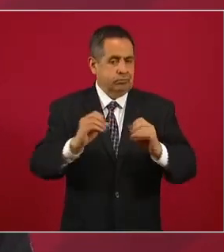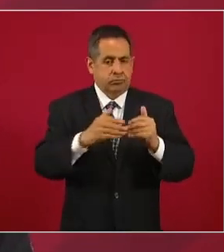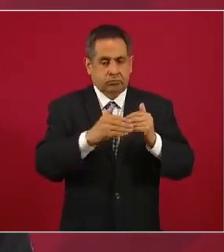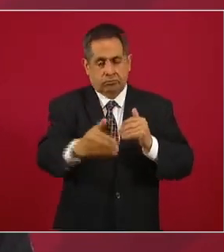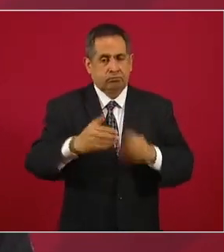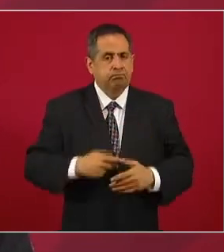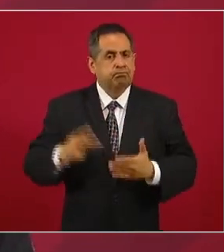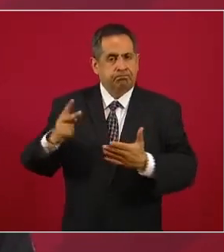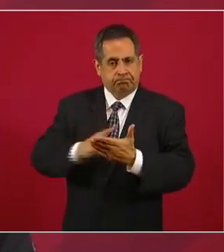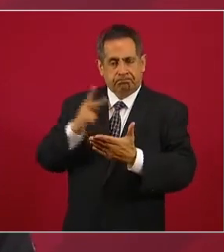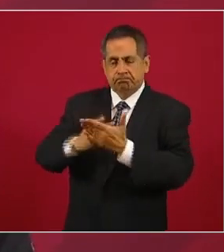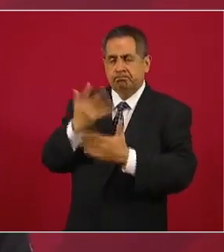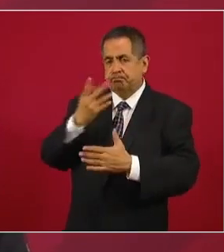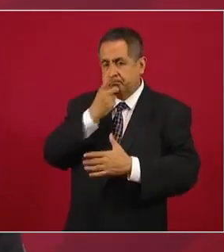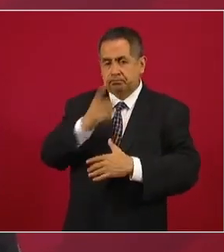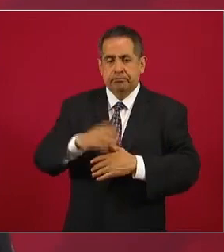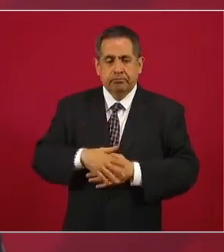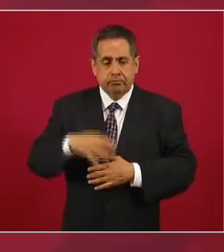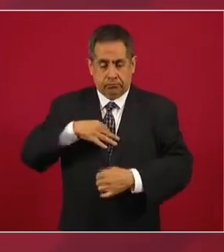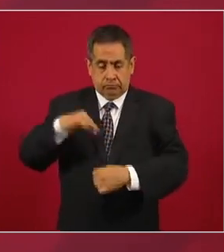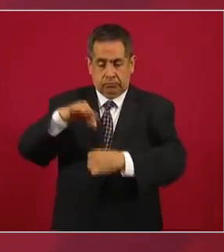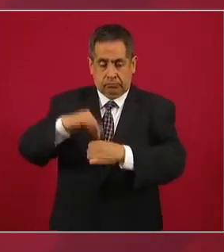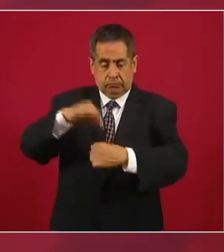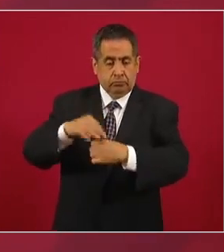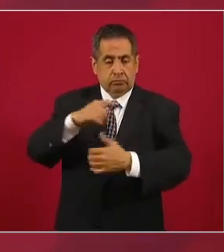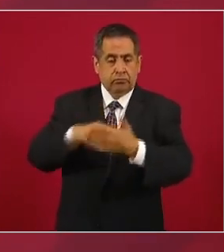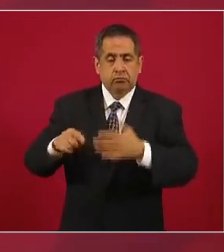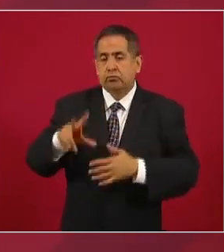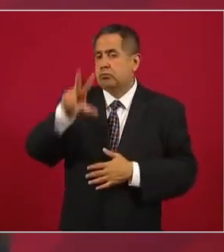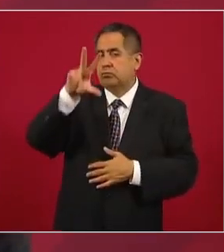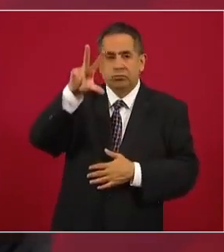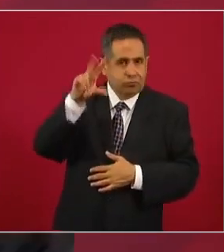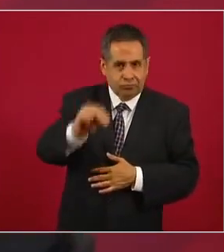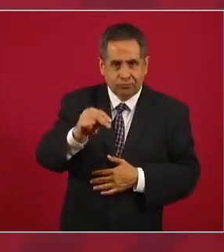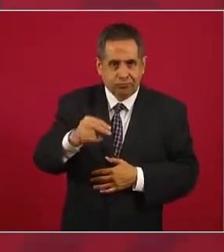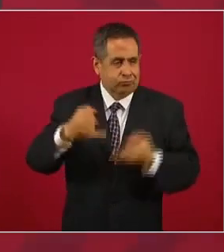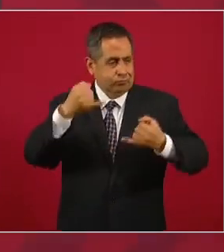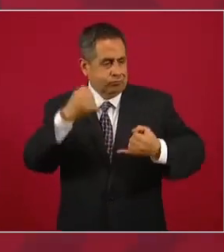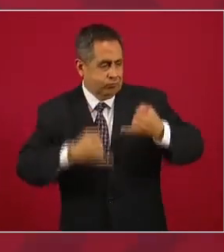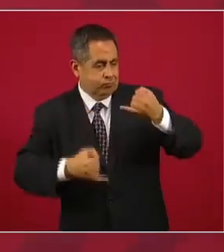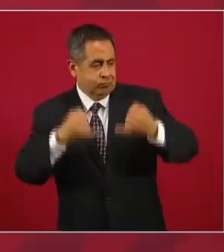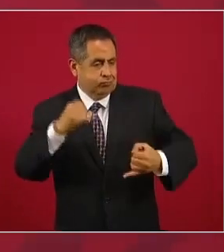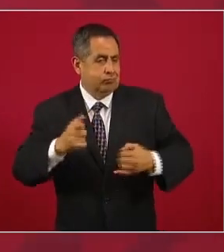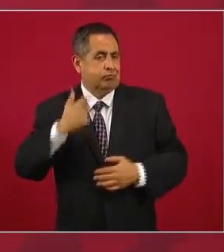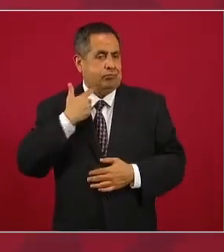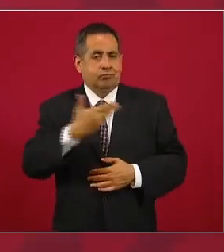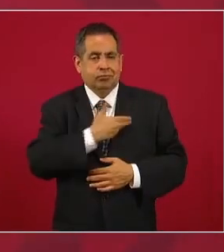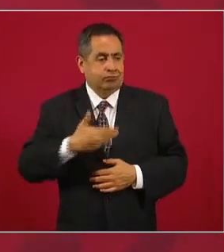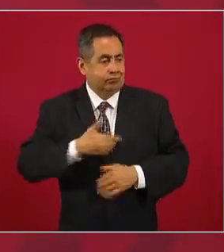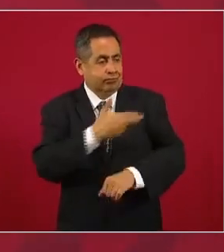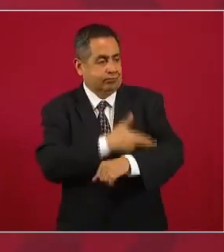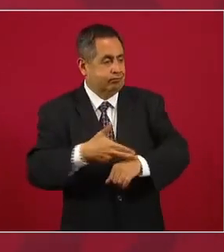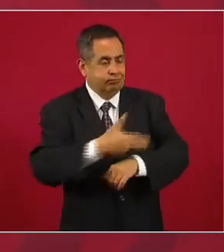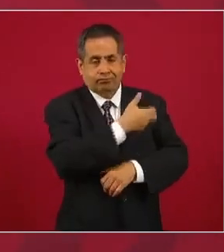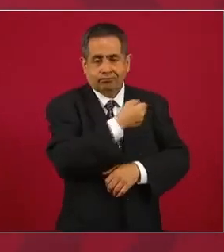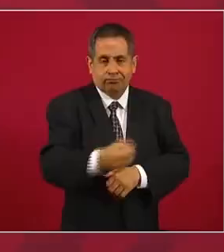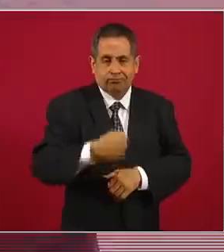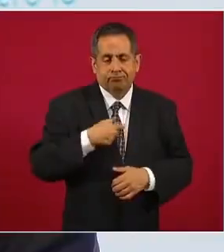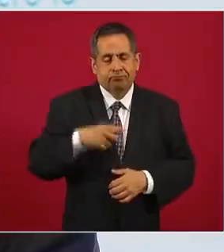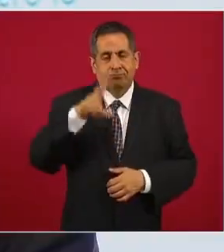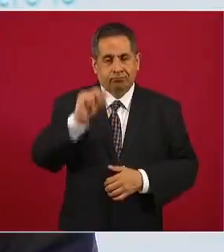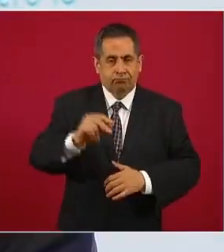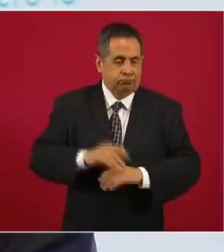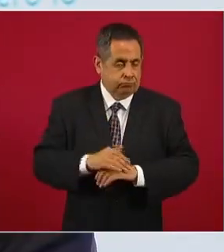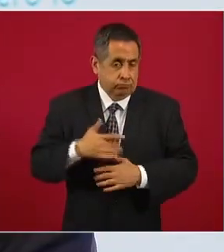y reitero que yo votaría por no someter a los expresidentes a proceso.